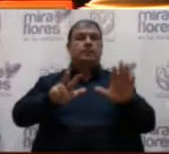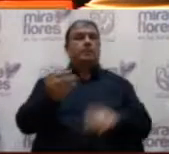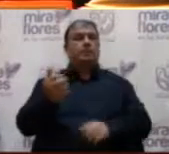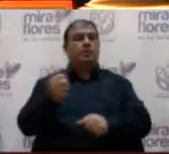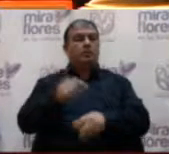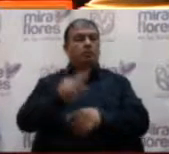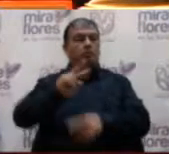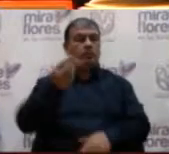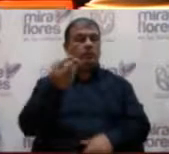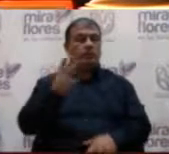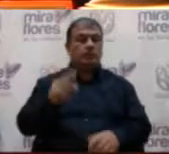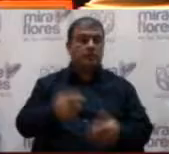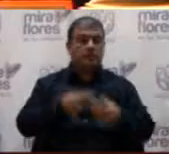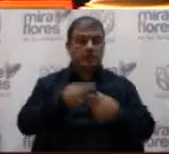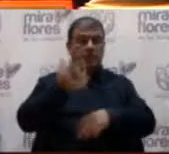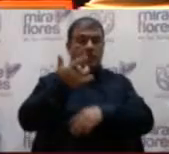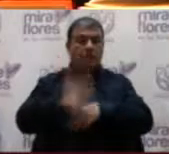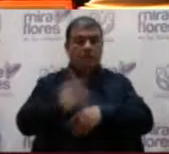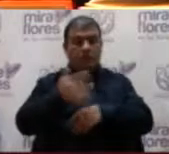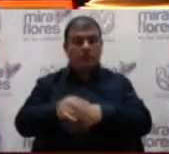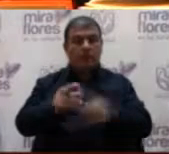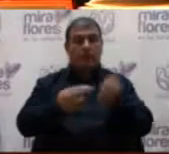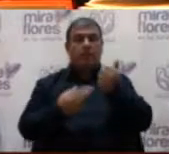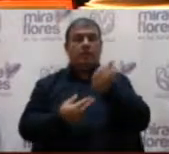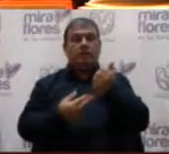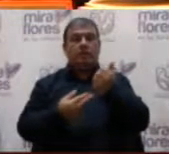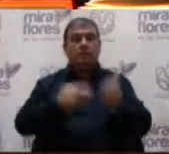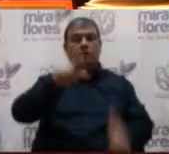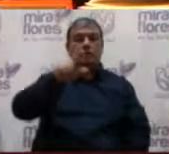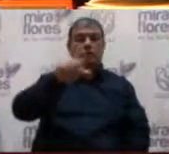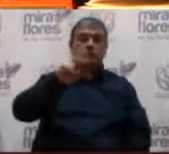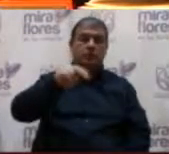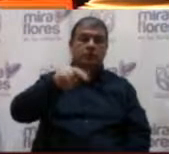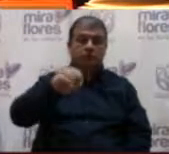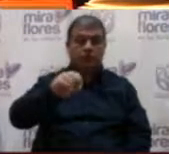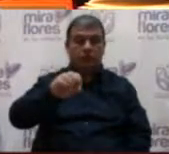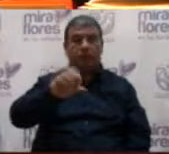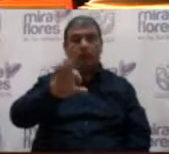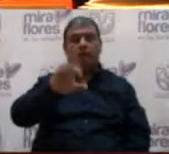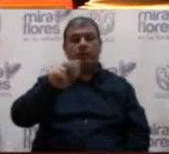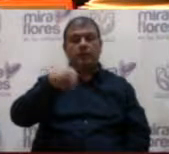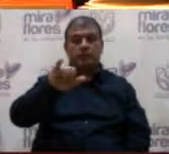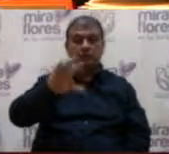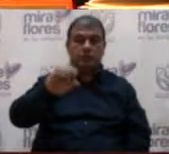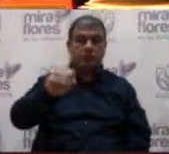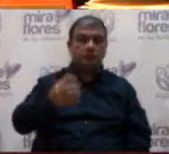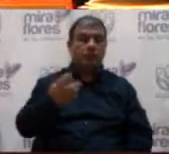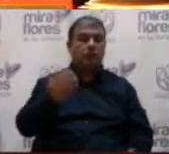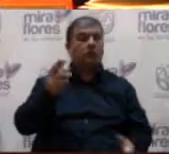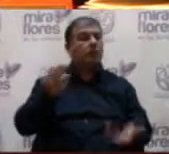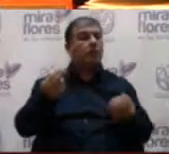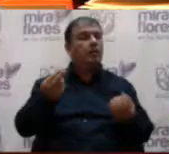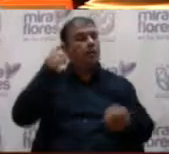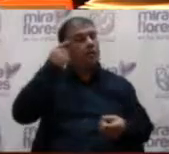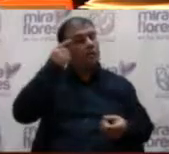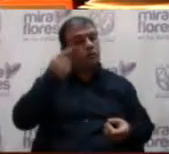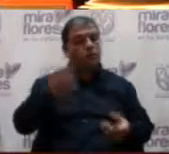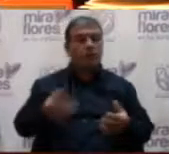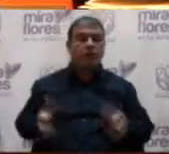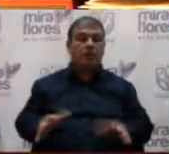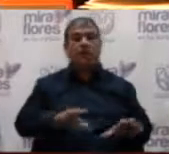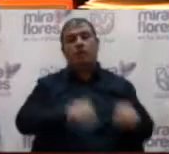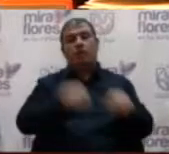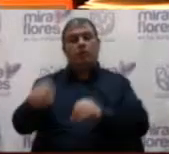2016, debido a que se declaró la vacancia del regidor Gino Francisco Costa Santolaya por la causal de asunción de otro